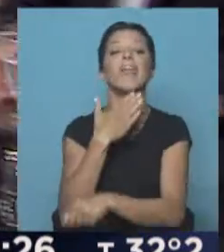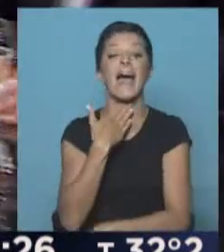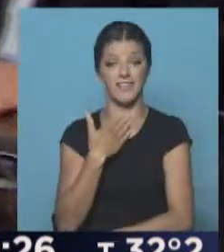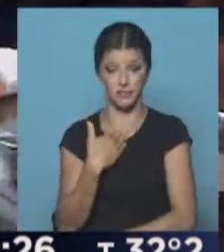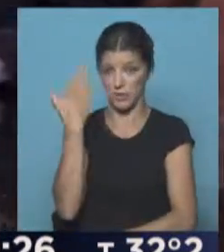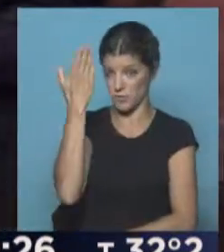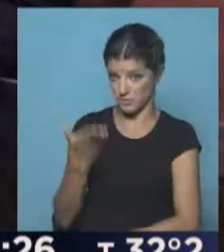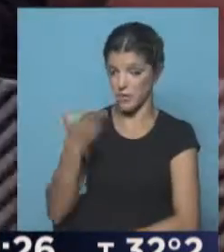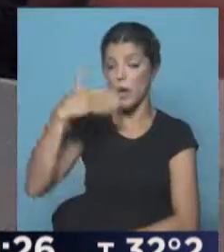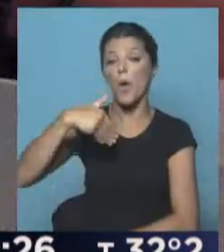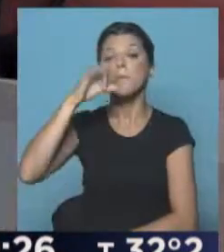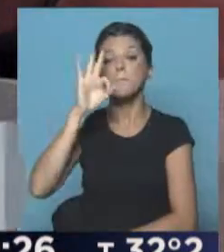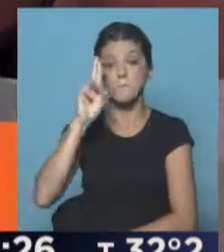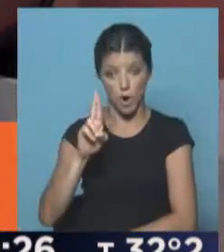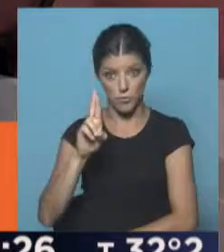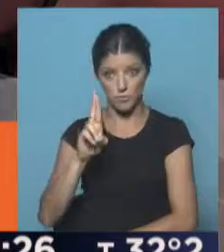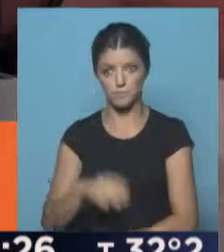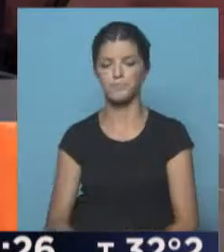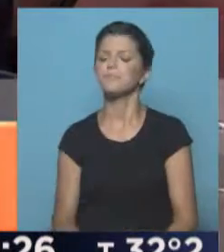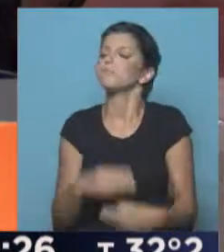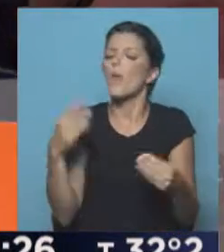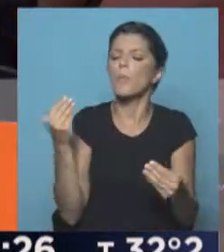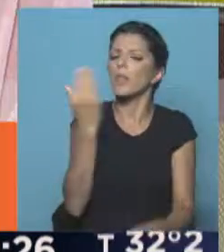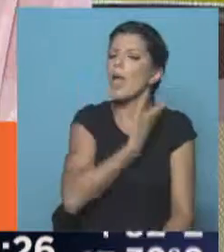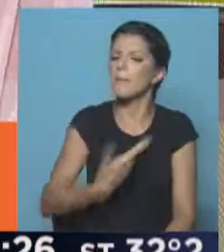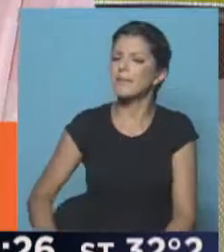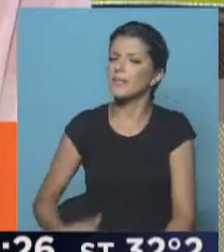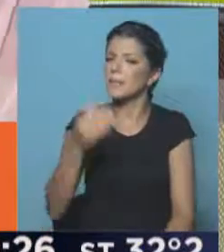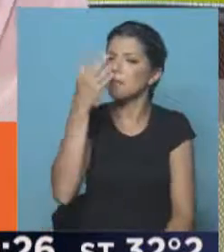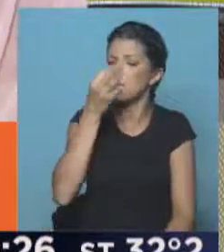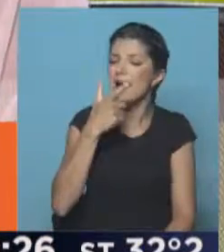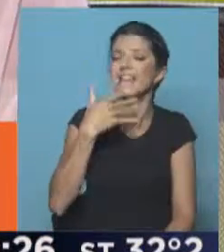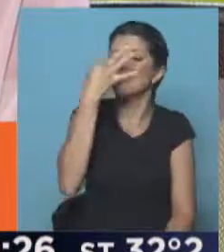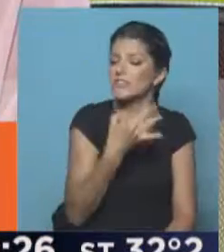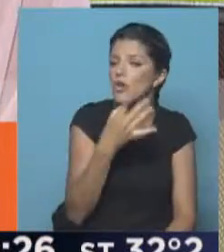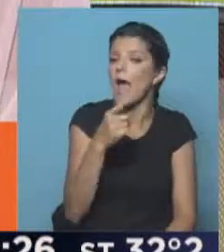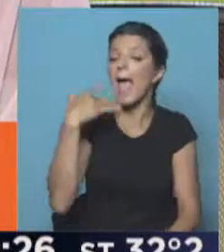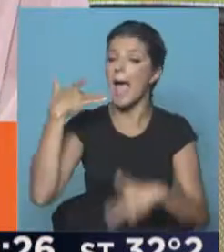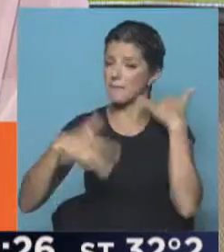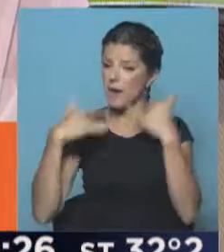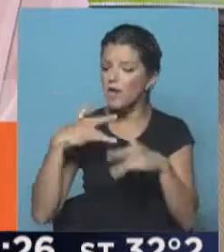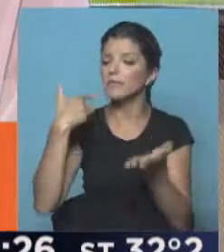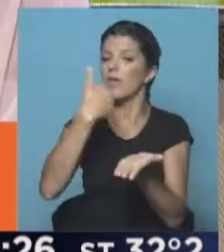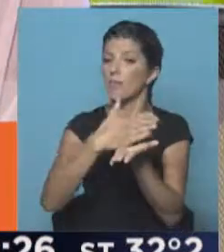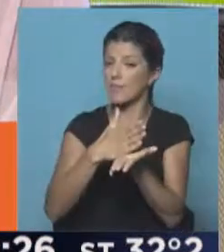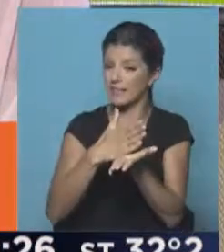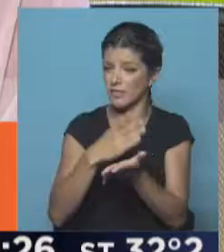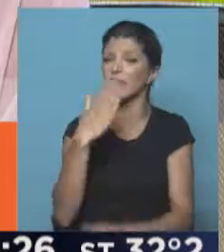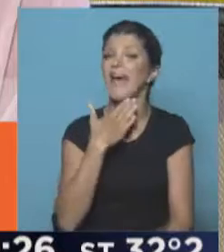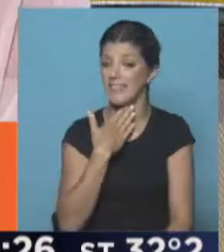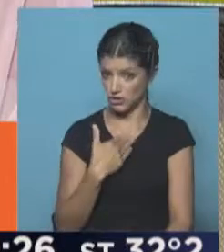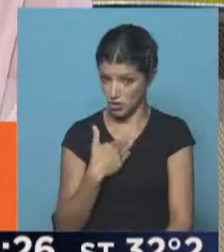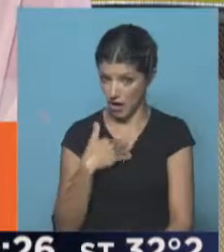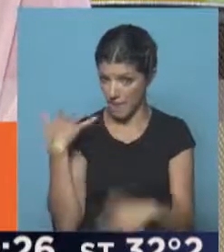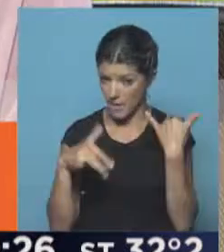moro porque en el presidente mauricio macri por descrito declaró la emergencia en el tema justamente de las adicciones